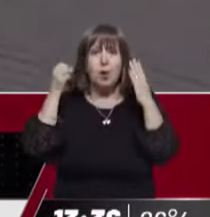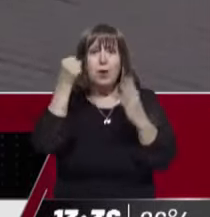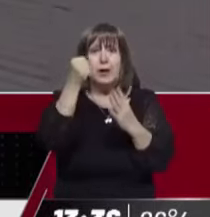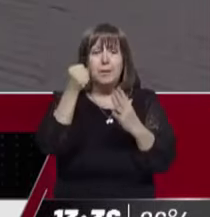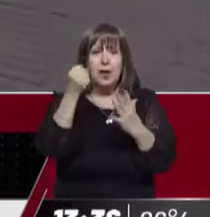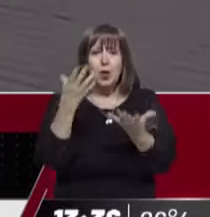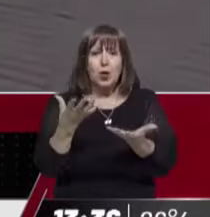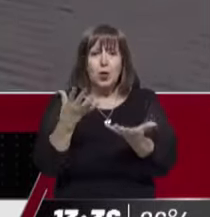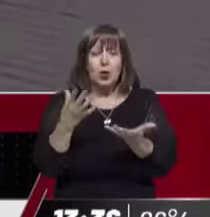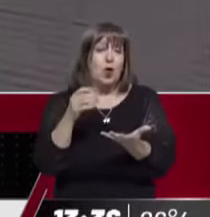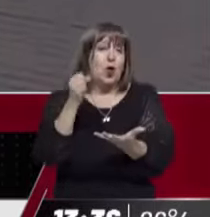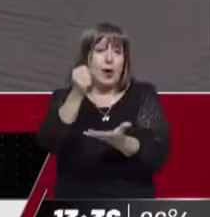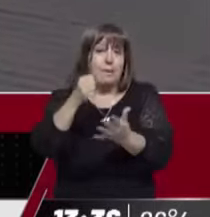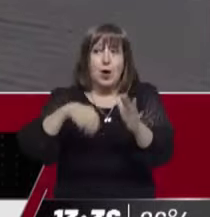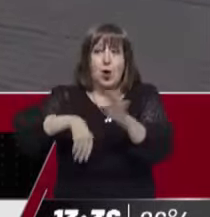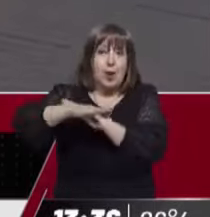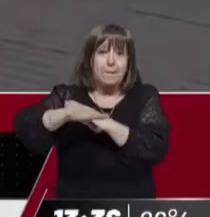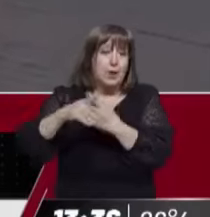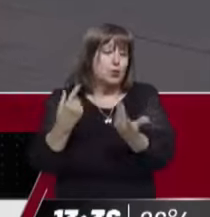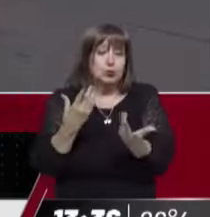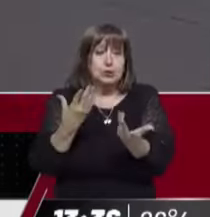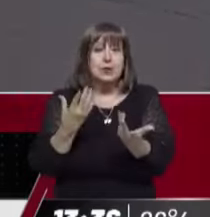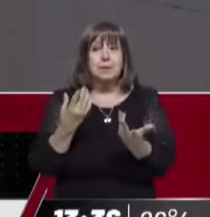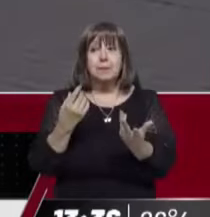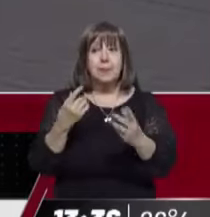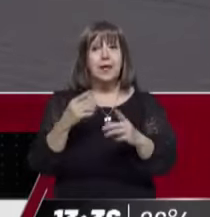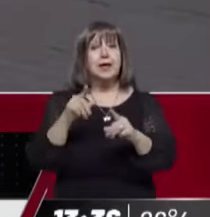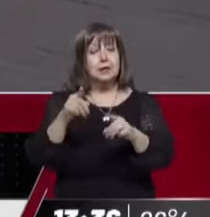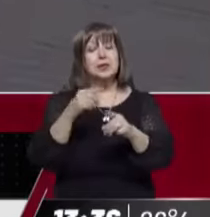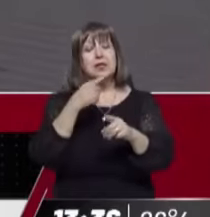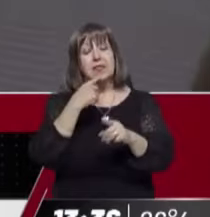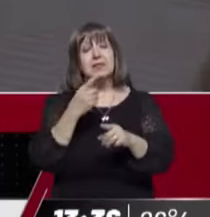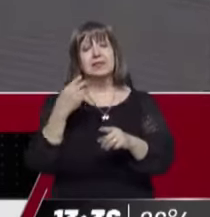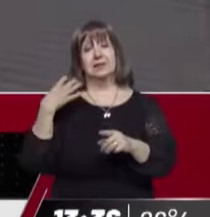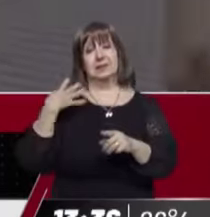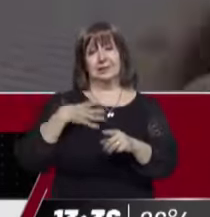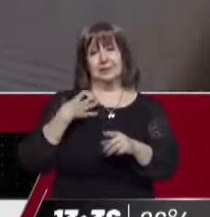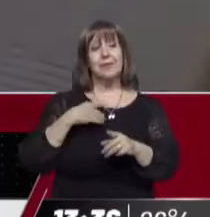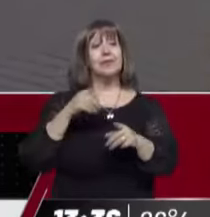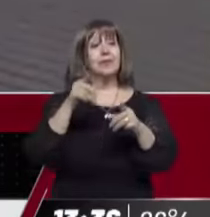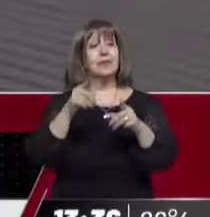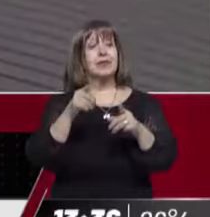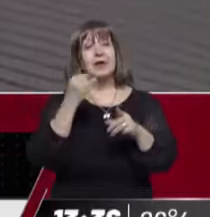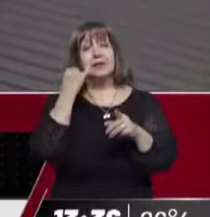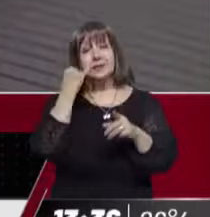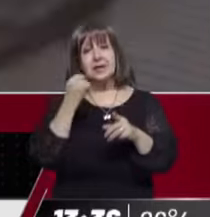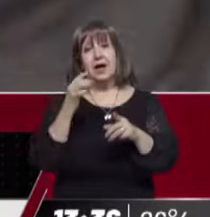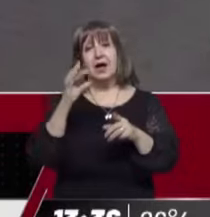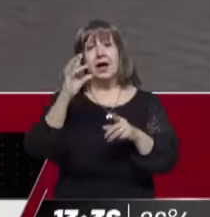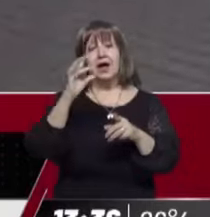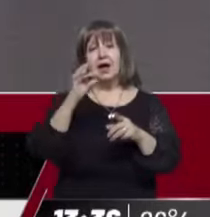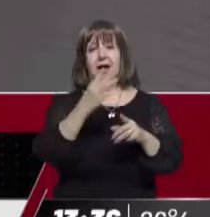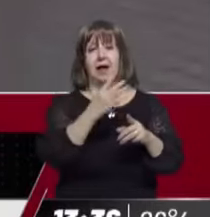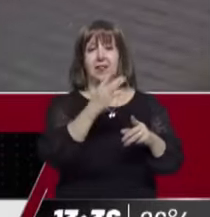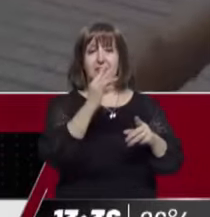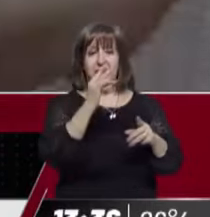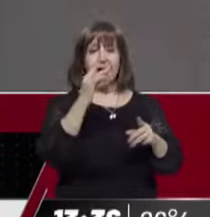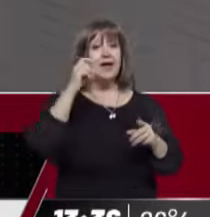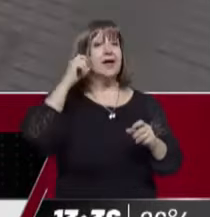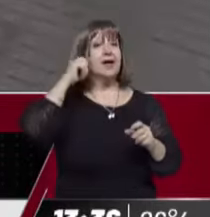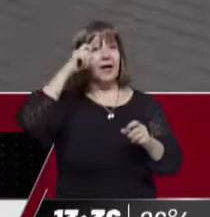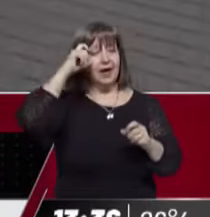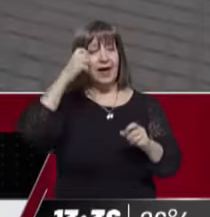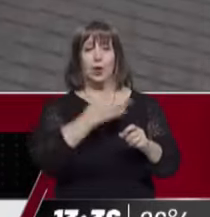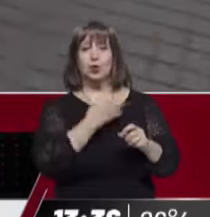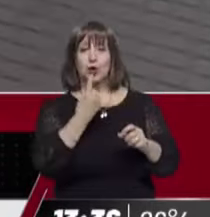los directivos con supervisión de la DGE y a partir de eso se van a tomar medidas. Hemos estado hablando con algunos chicos, los chicos nos contaban que